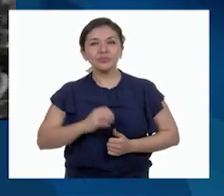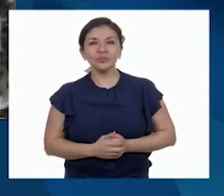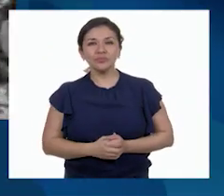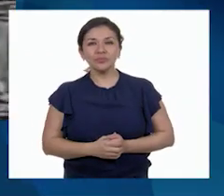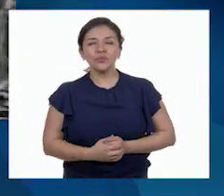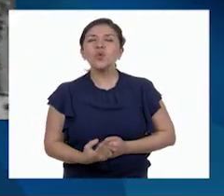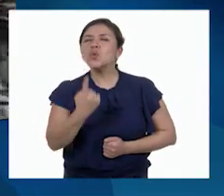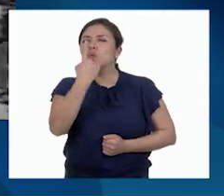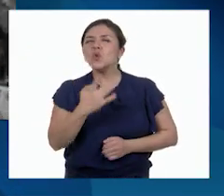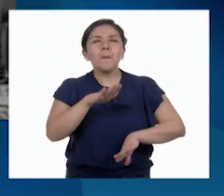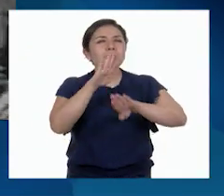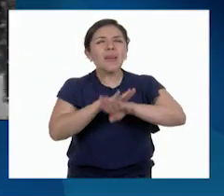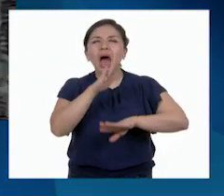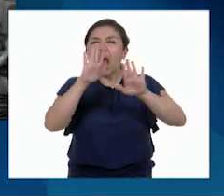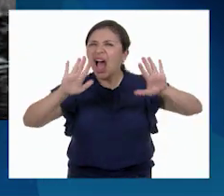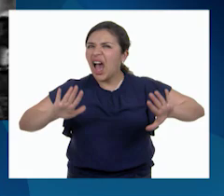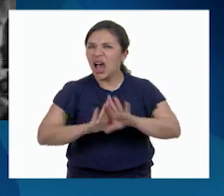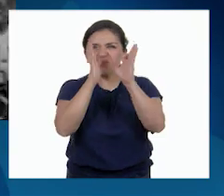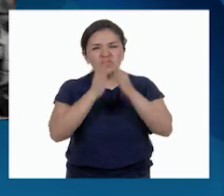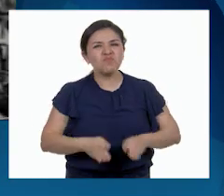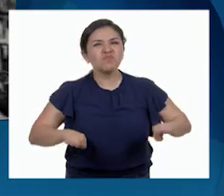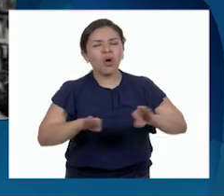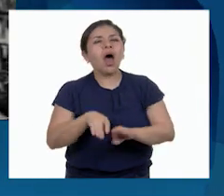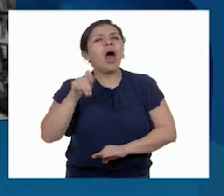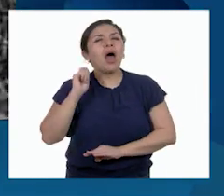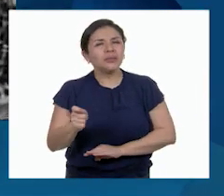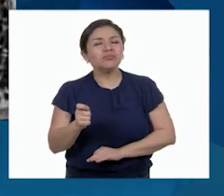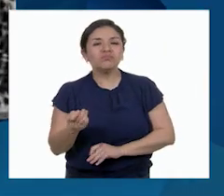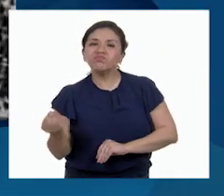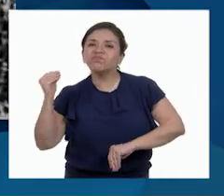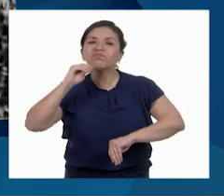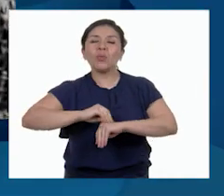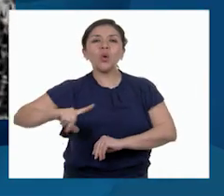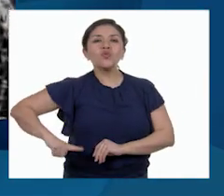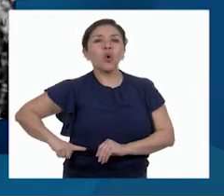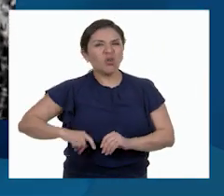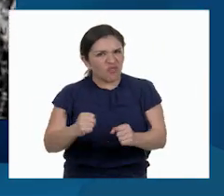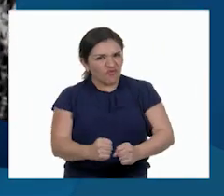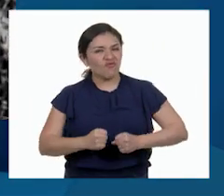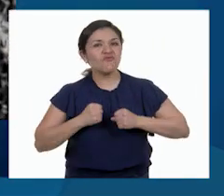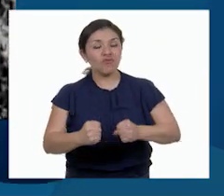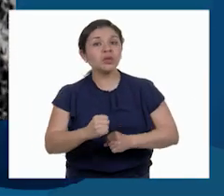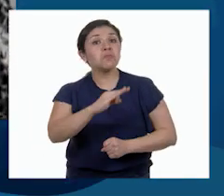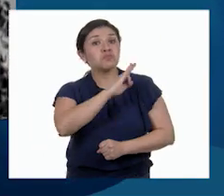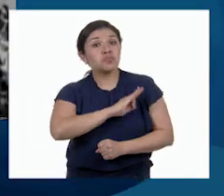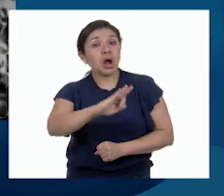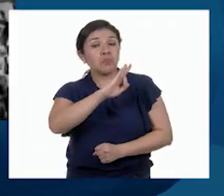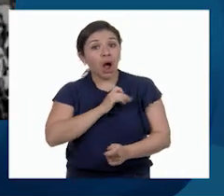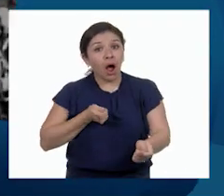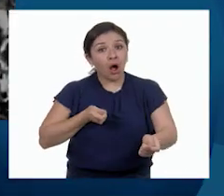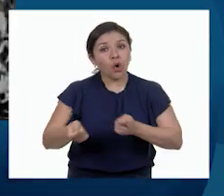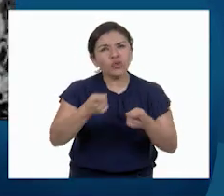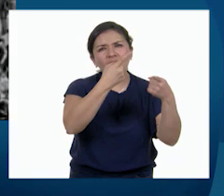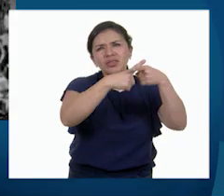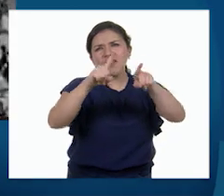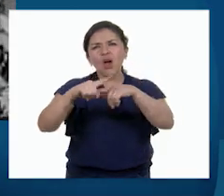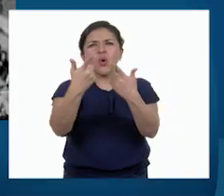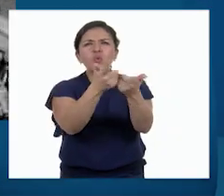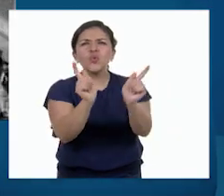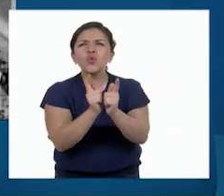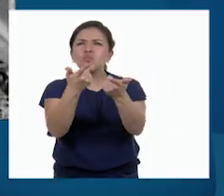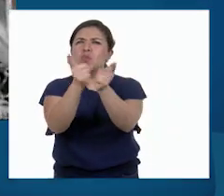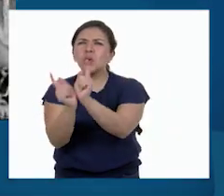Uno de los más sobresalientes cambios consistió en establecer un gobierno fuerte que pudo controlar a los diferentes grupos que